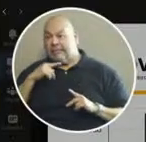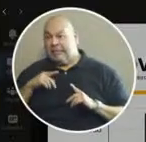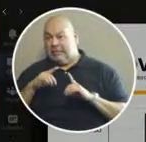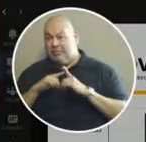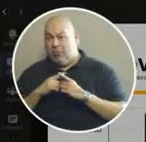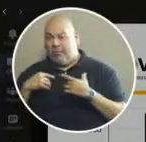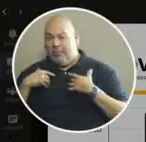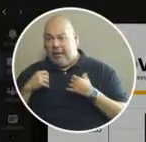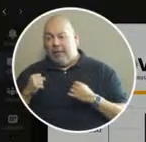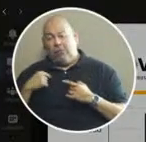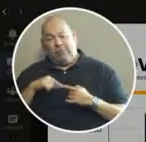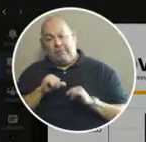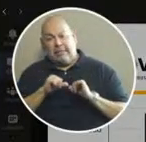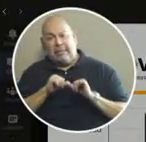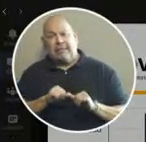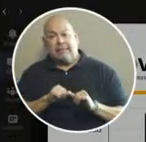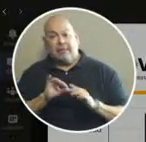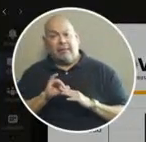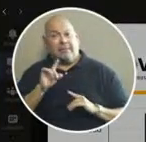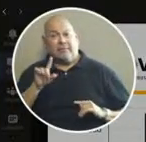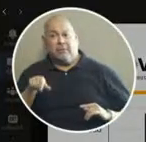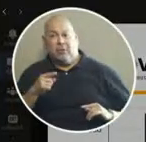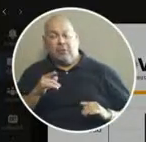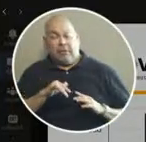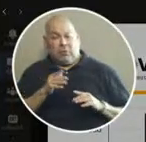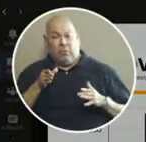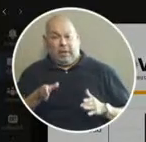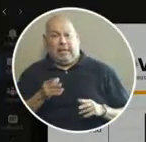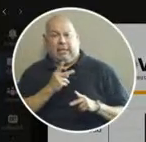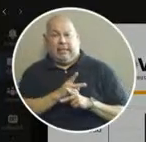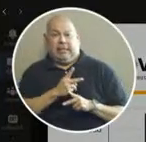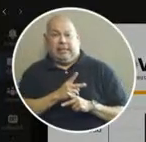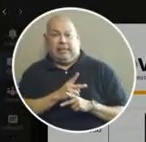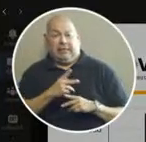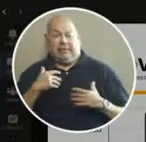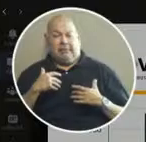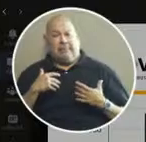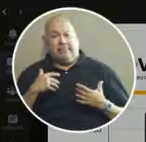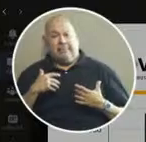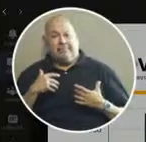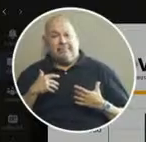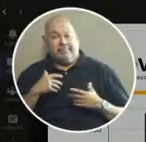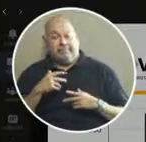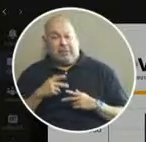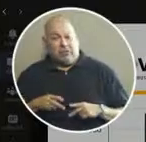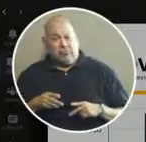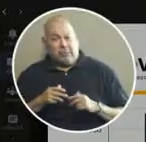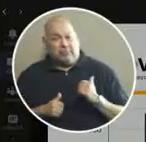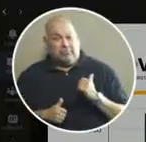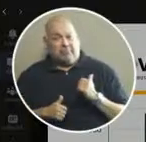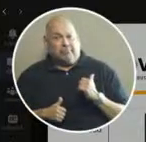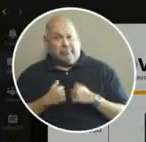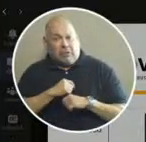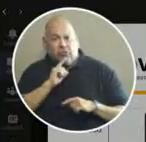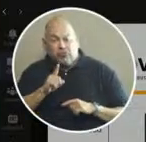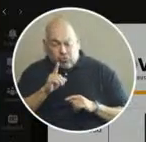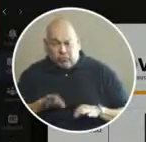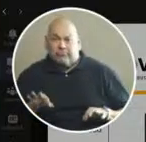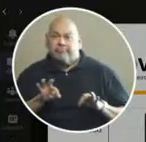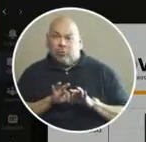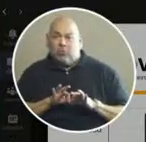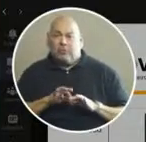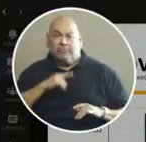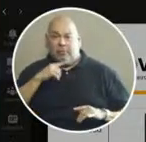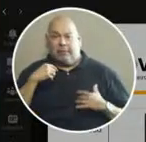tienen que seguir y que tienen el único objetivo de mantener la salud pública y evitar tragedias.